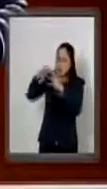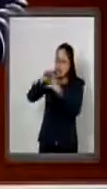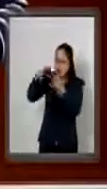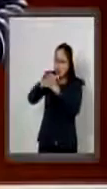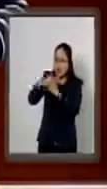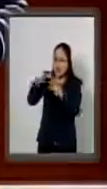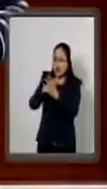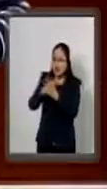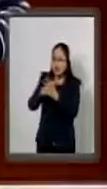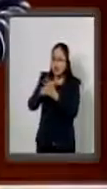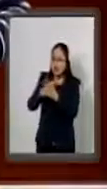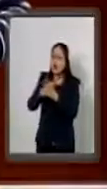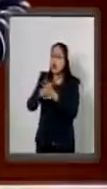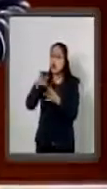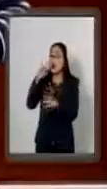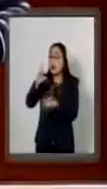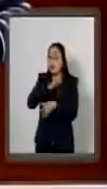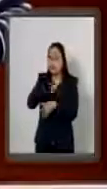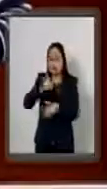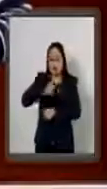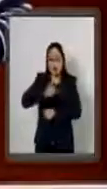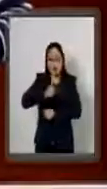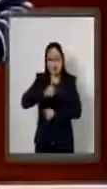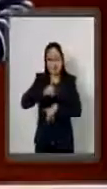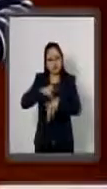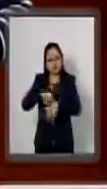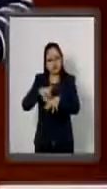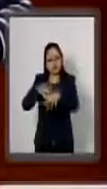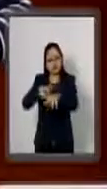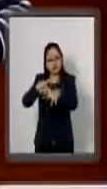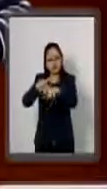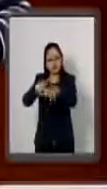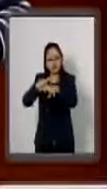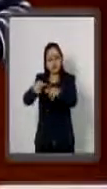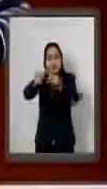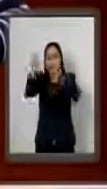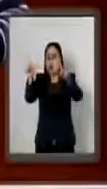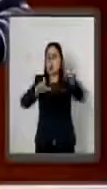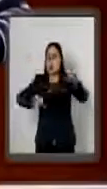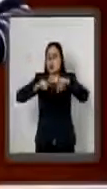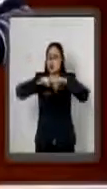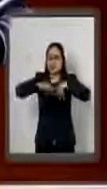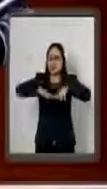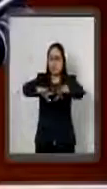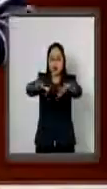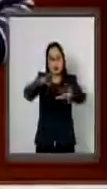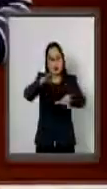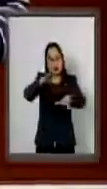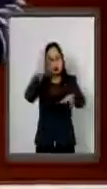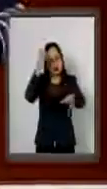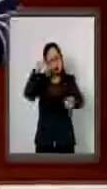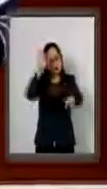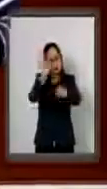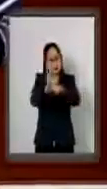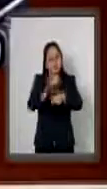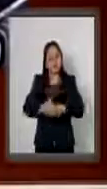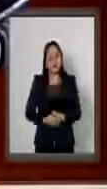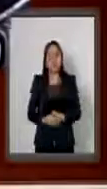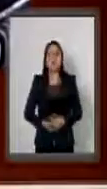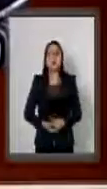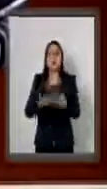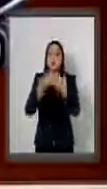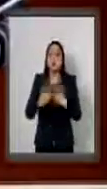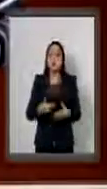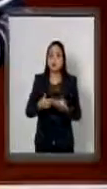esto permitiría la movilidad de las Fuerzas Armadas del país por todo el territorio nacional. Por otro